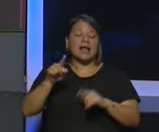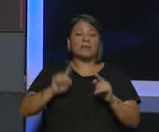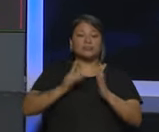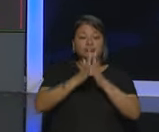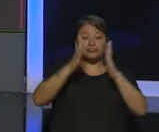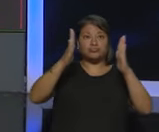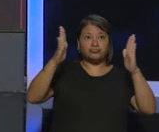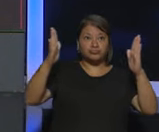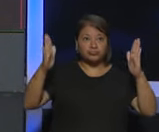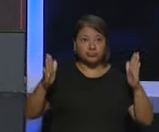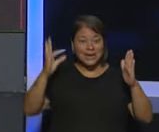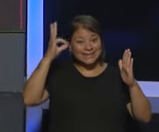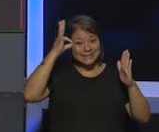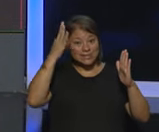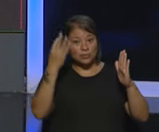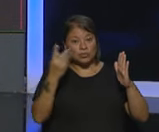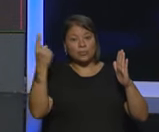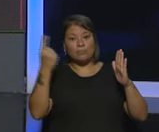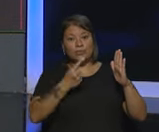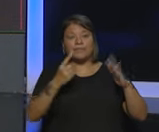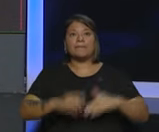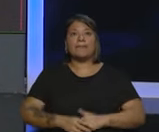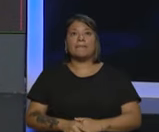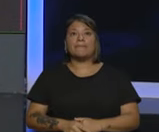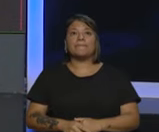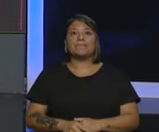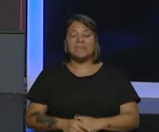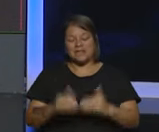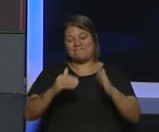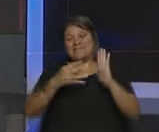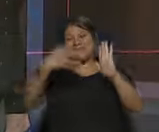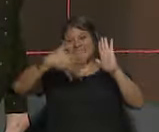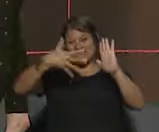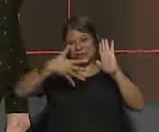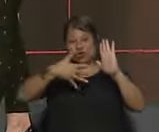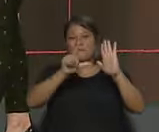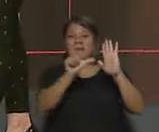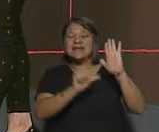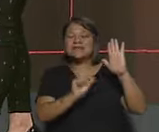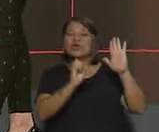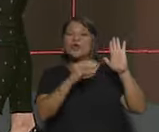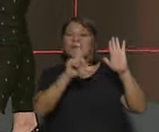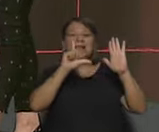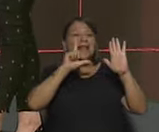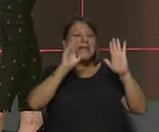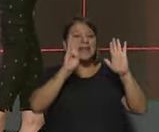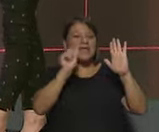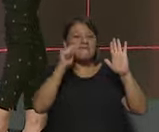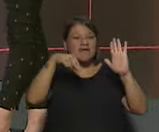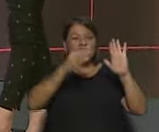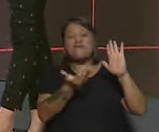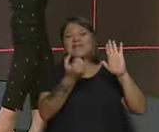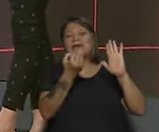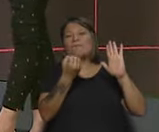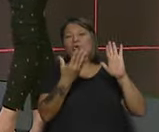país de los que tienen inflación alta y que no hemos colocado es el Líbano porque en los próximos días se van a dar a conocer los números pero a juzgar por